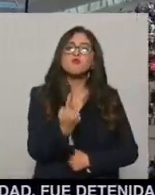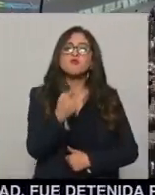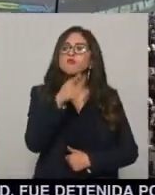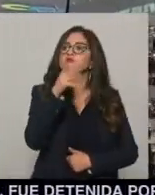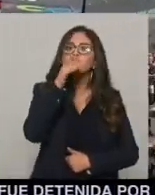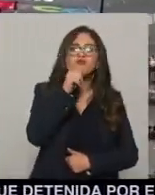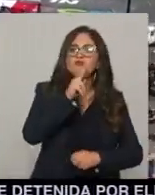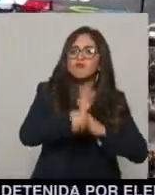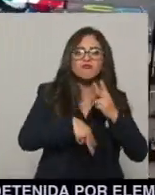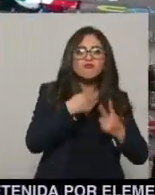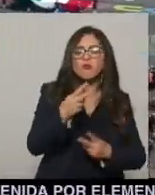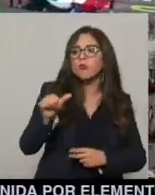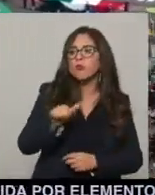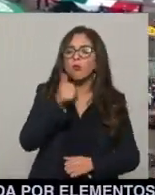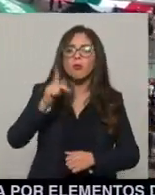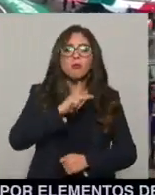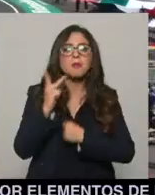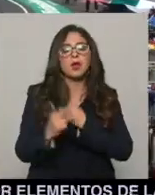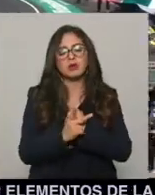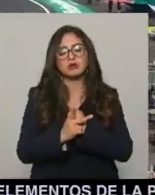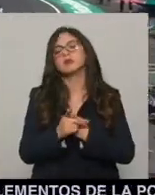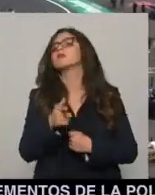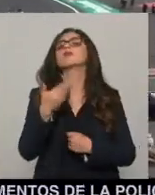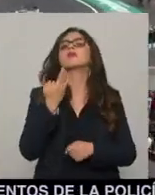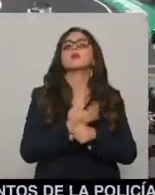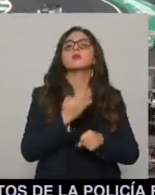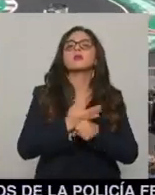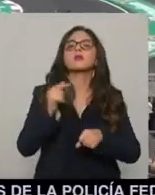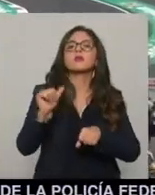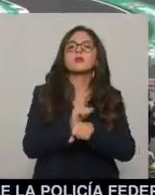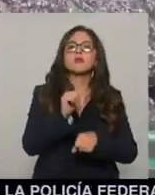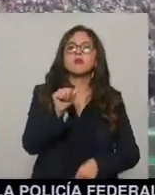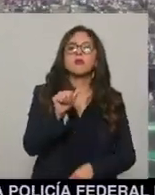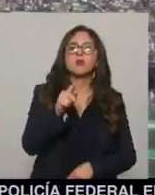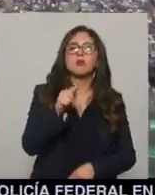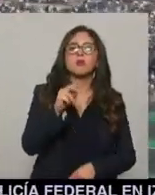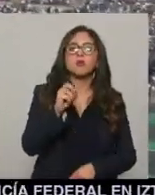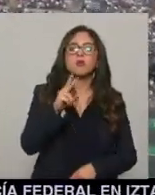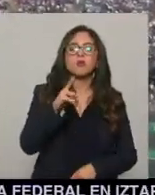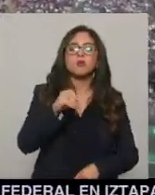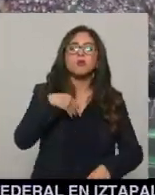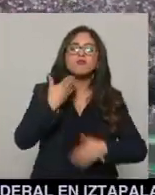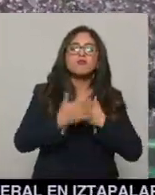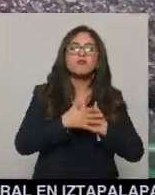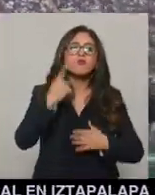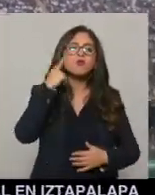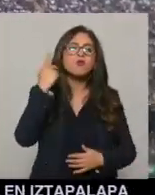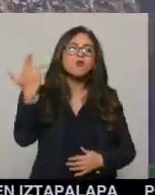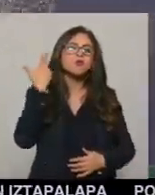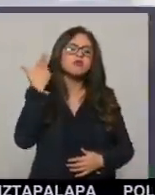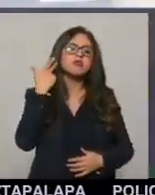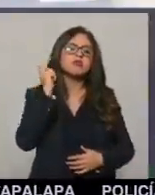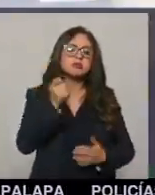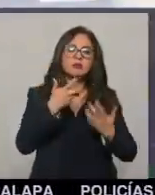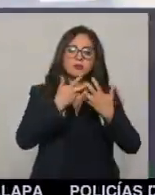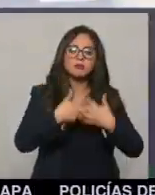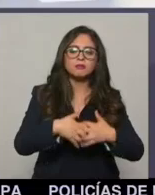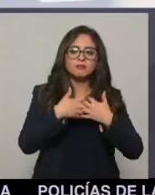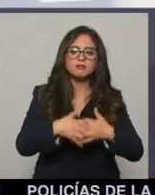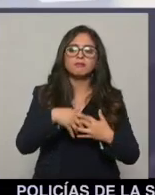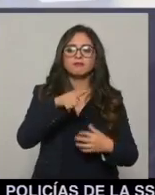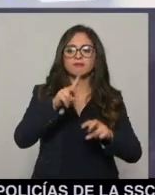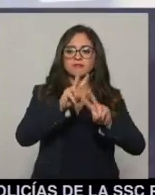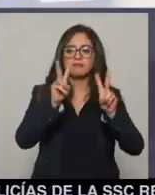a otros países, así que pues el Autódromo Hermanos Rodríguez tendrá de nuevo el rugir de los motores de esta gran